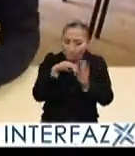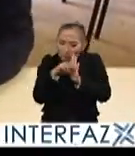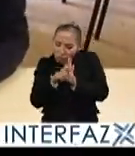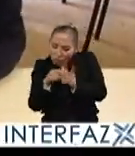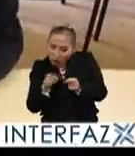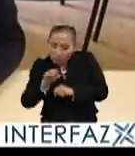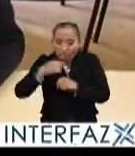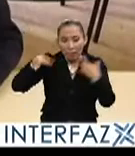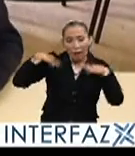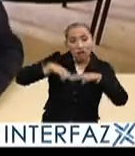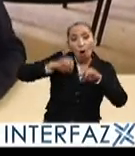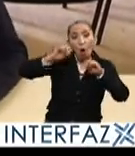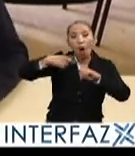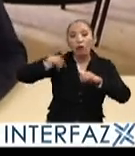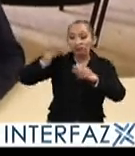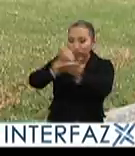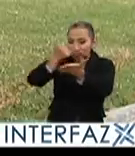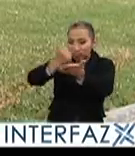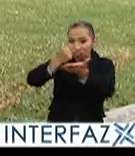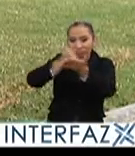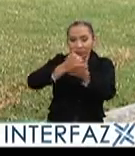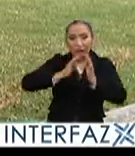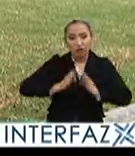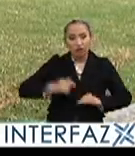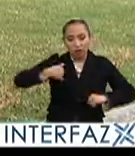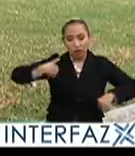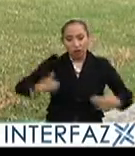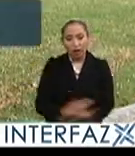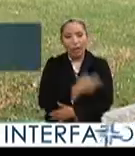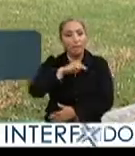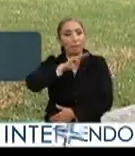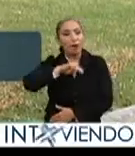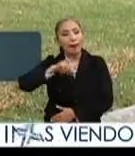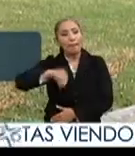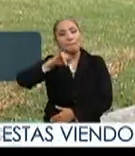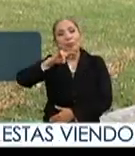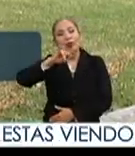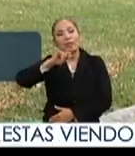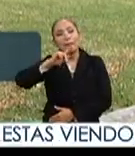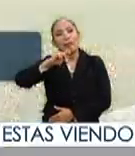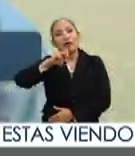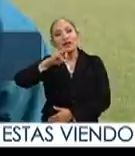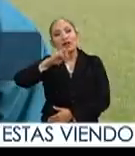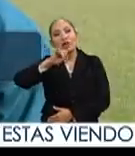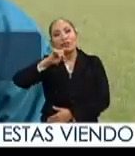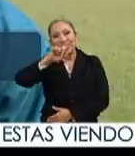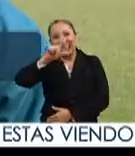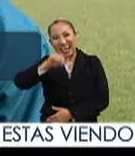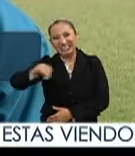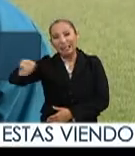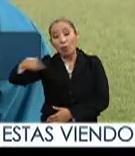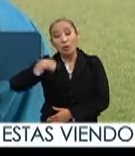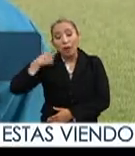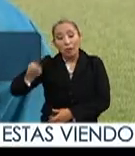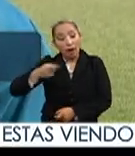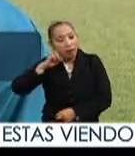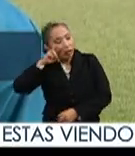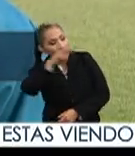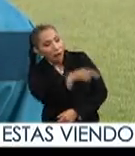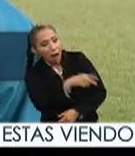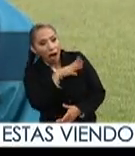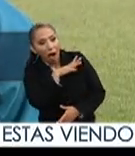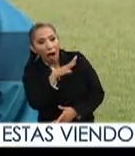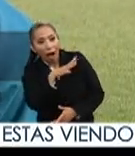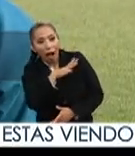metodólogos, profesores y preparadores físicos. Soy originaria del municipio de Miahuatlán de Porfirio Díaz. Cuando se da esta parte